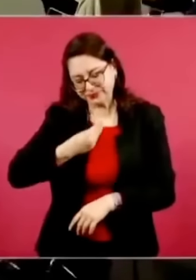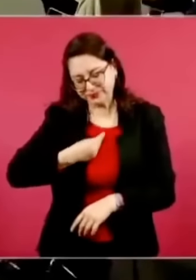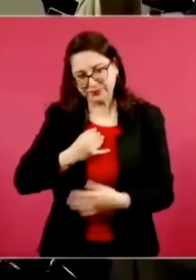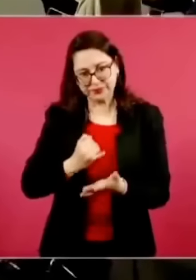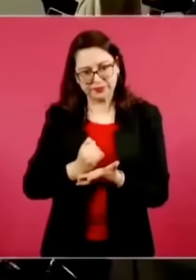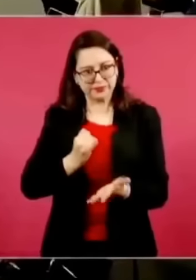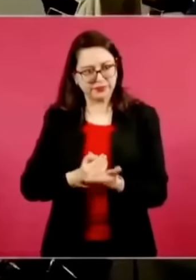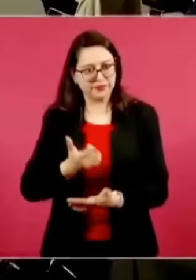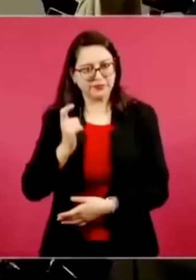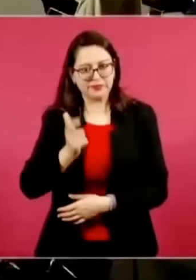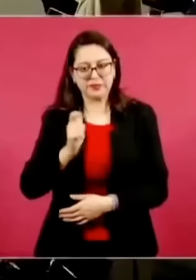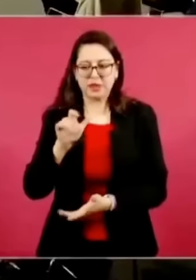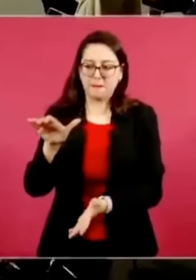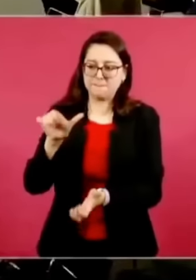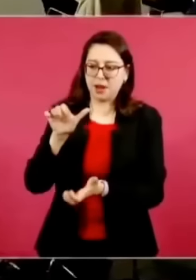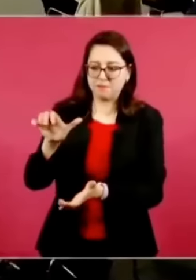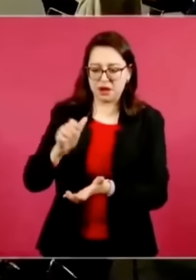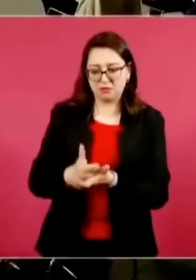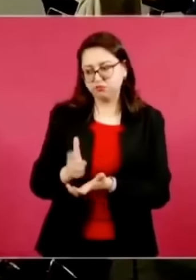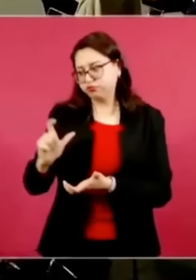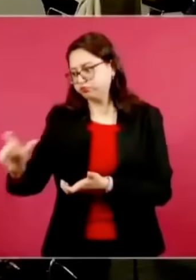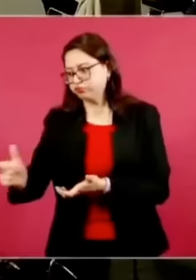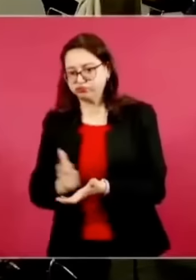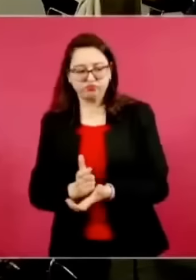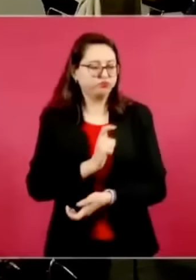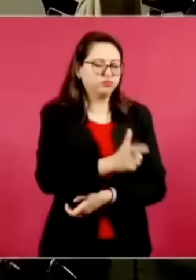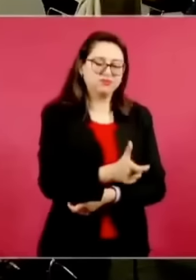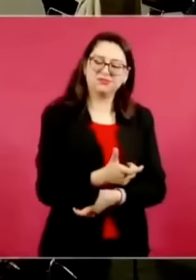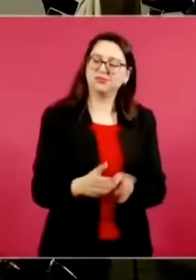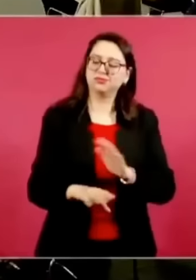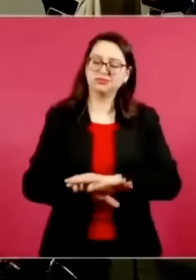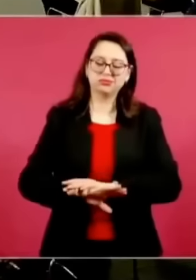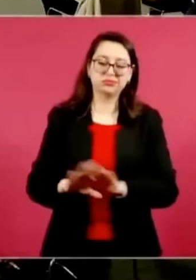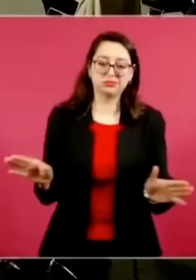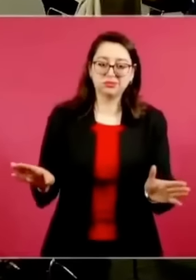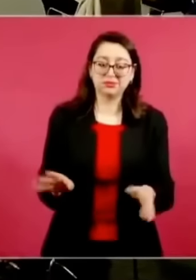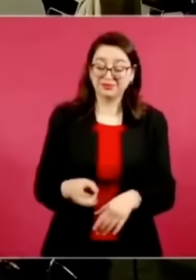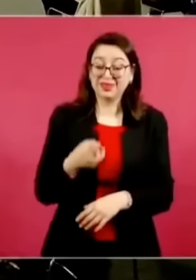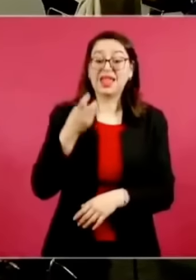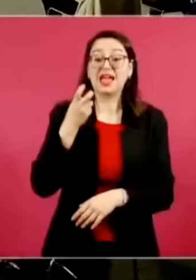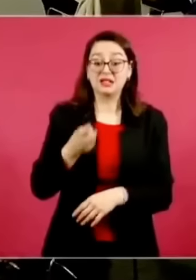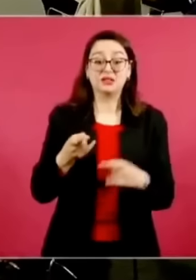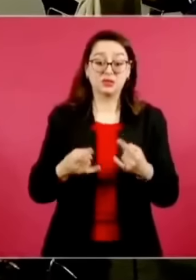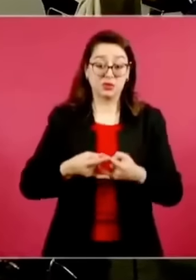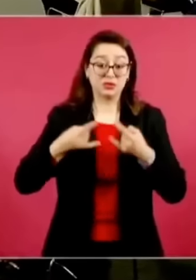de Aguilar y tiene su historia, para que vea